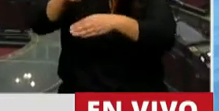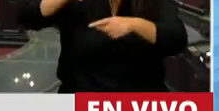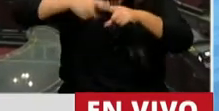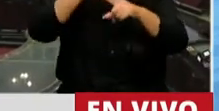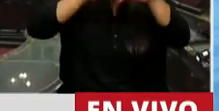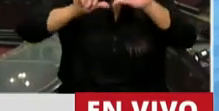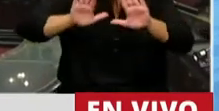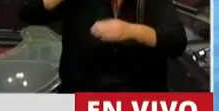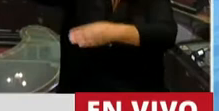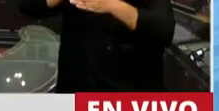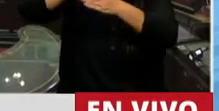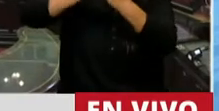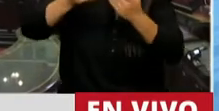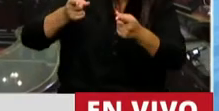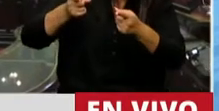científica?